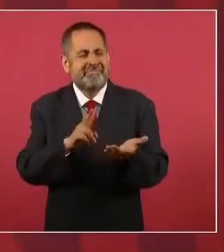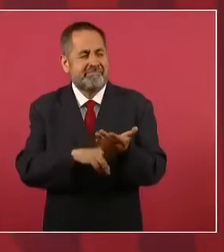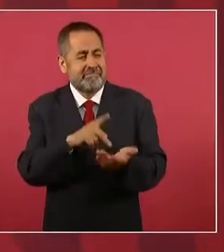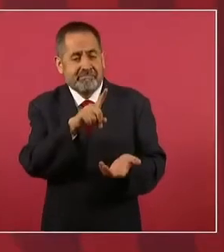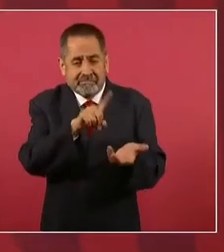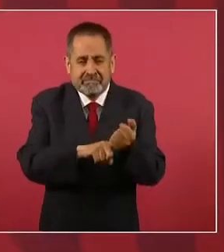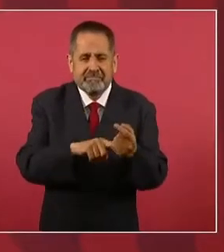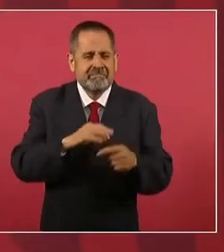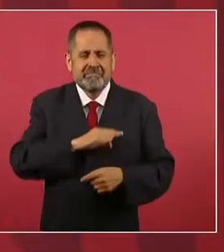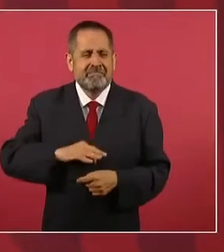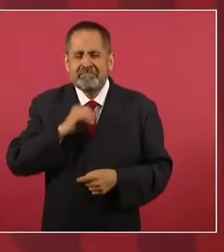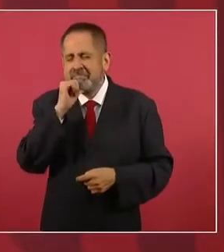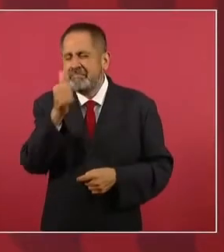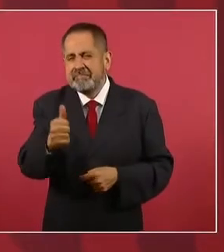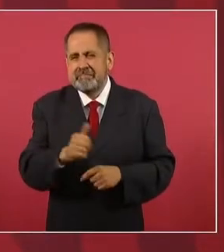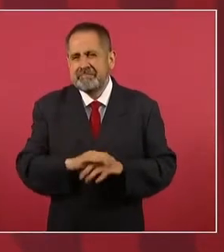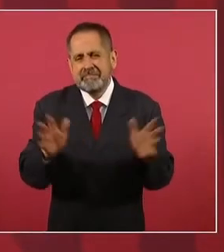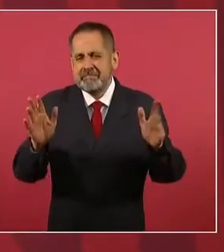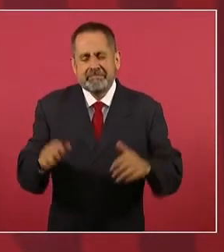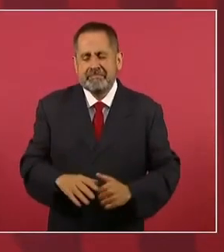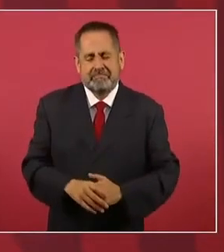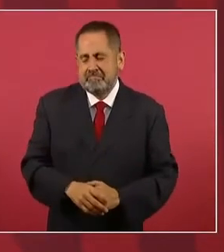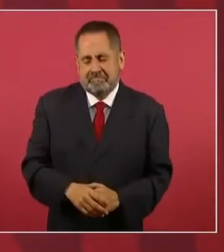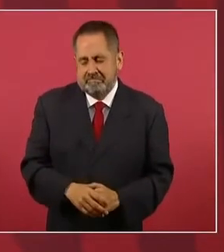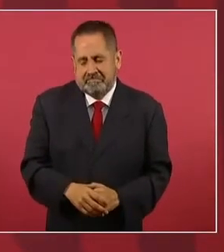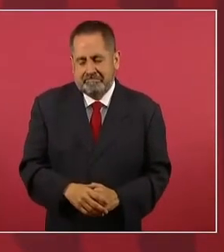felicidad de la gente.